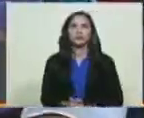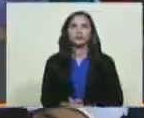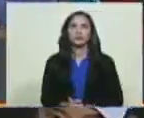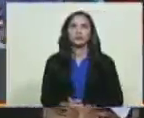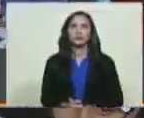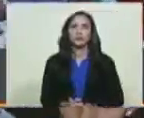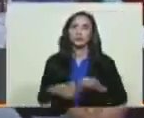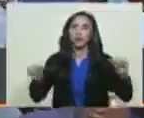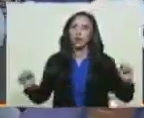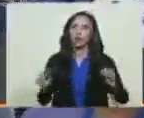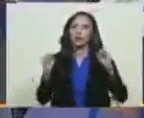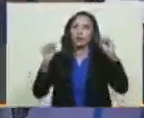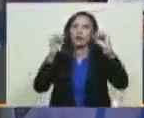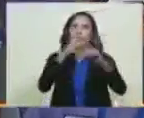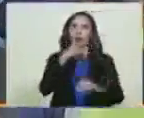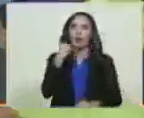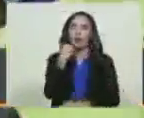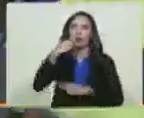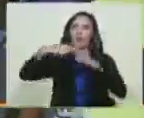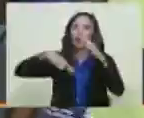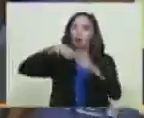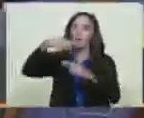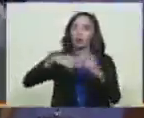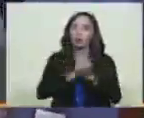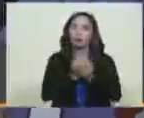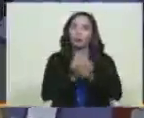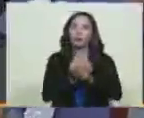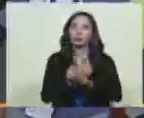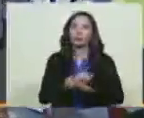viva la juventud revolucionaria